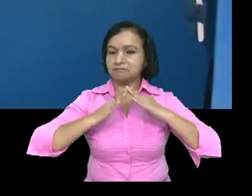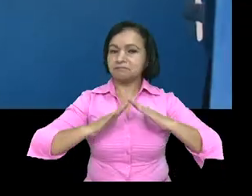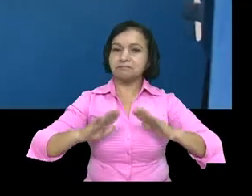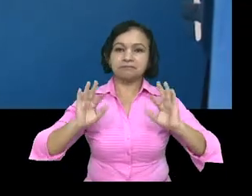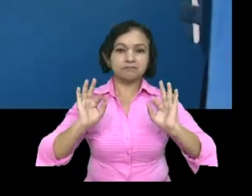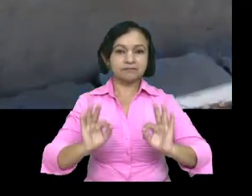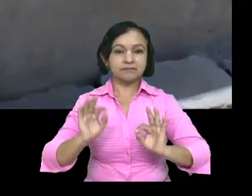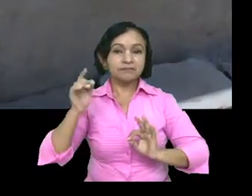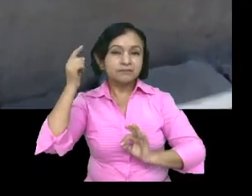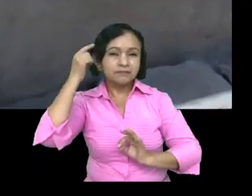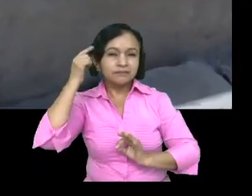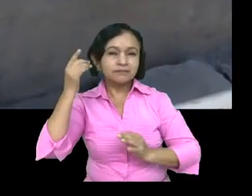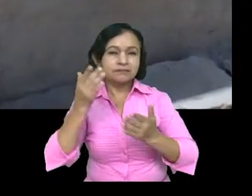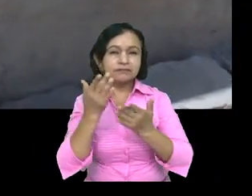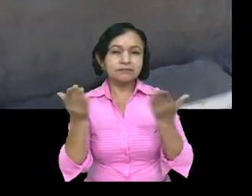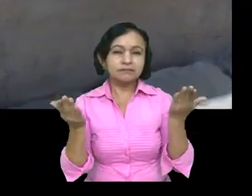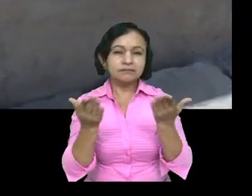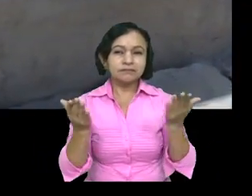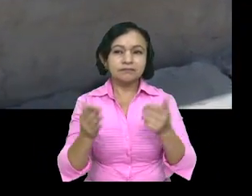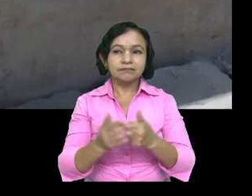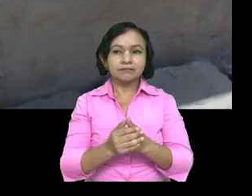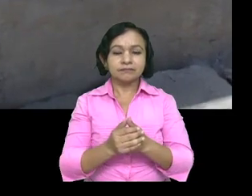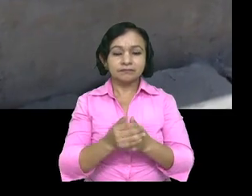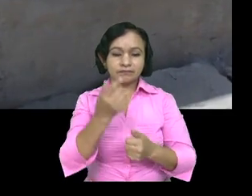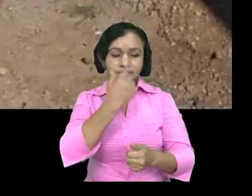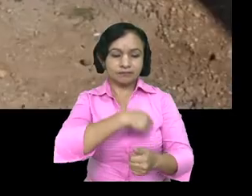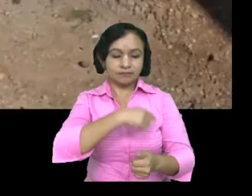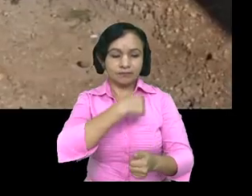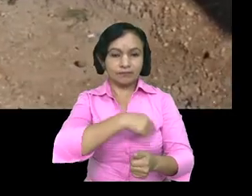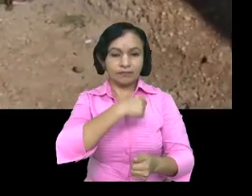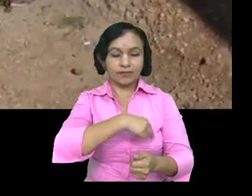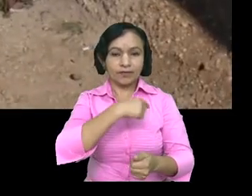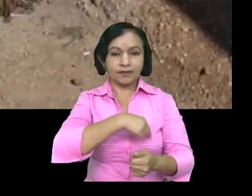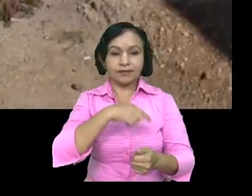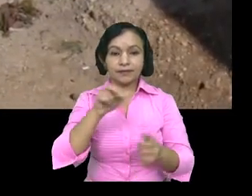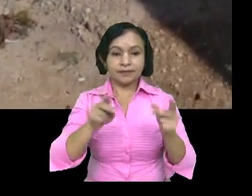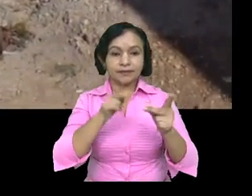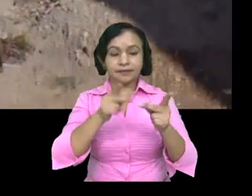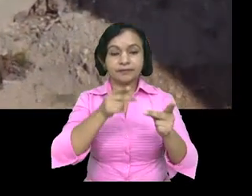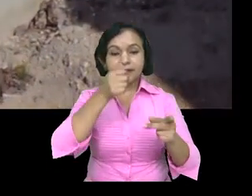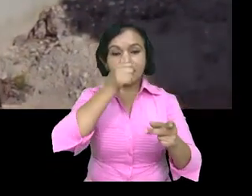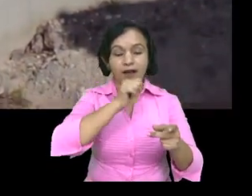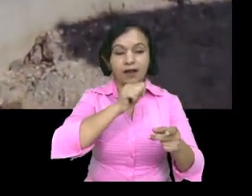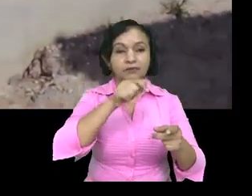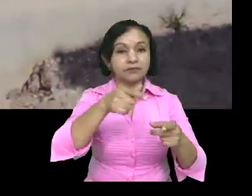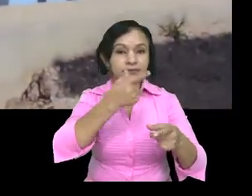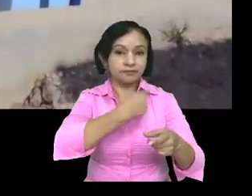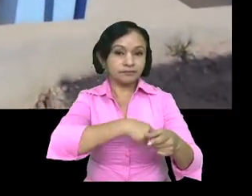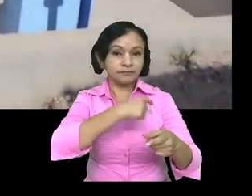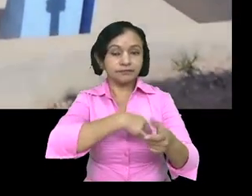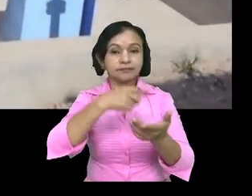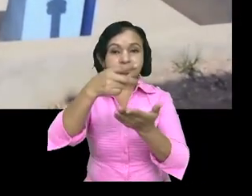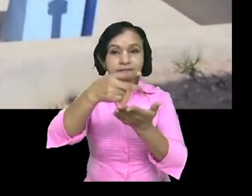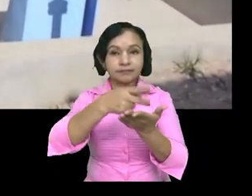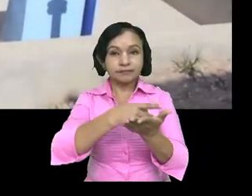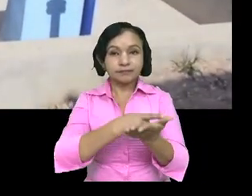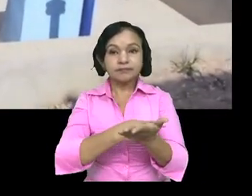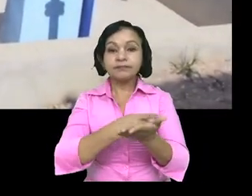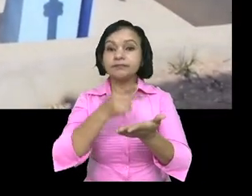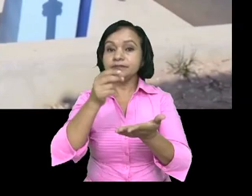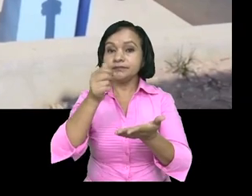sin pensar en otros aspectos. Y en la escuela misma también están ahí. Es correcto. Entonces tenemos que estos proyectos de